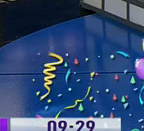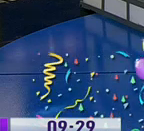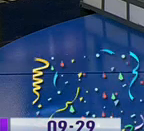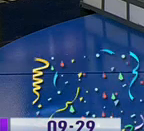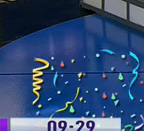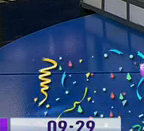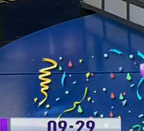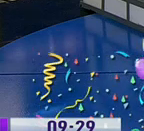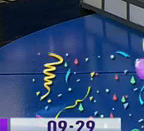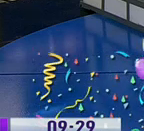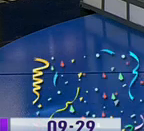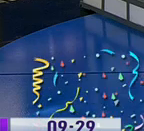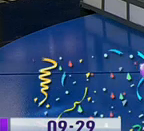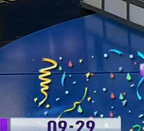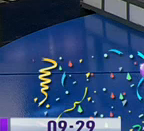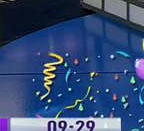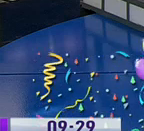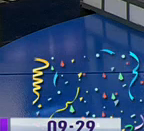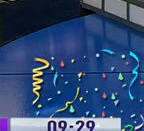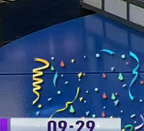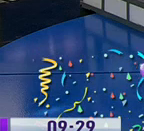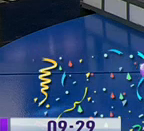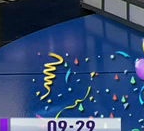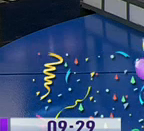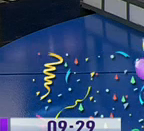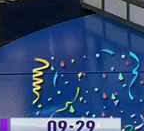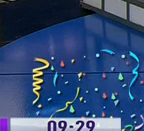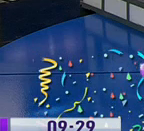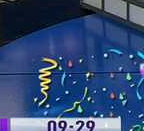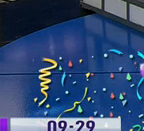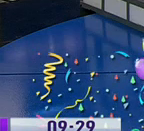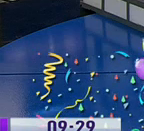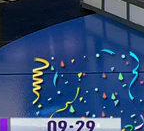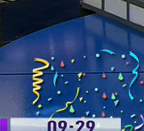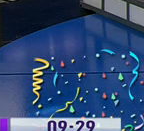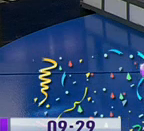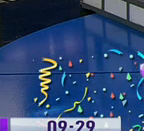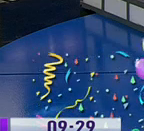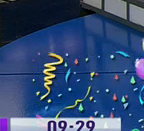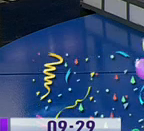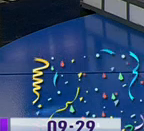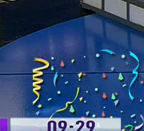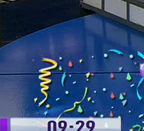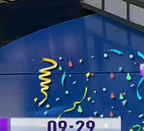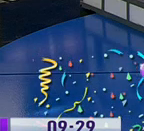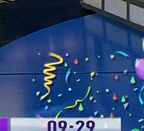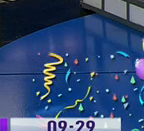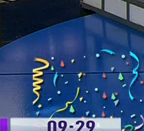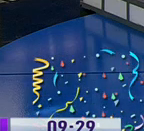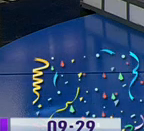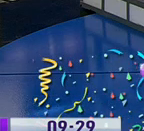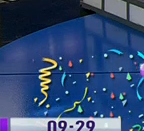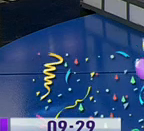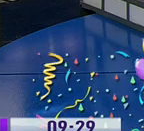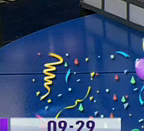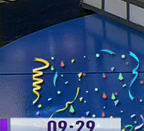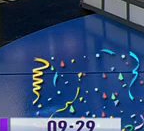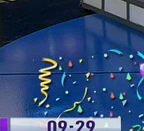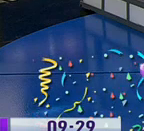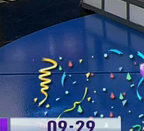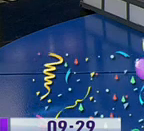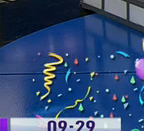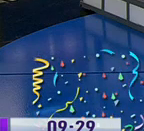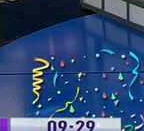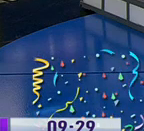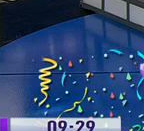32. Feliz de poder festejar junto a ustedes, así que muchas gracias, muchas gracias. Felicidades, Sofía, y con esto nos vamos. Un buen fin de semana para